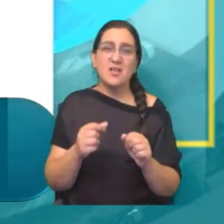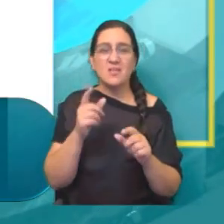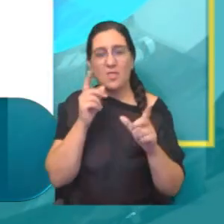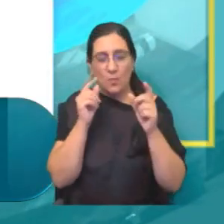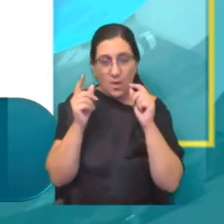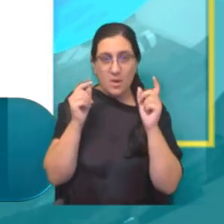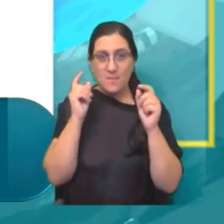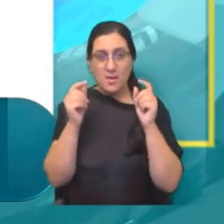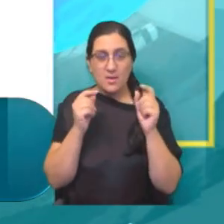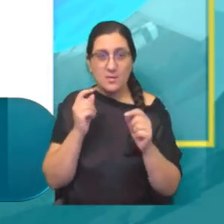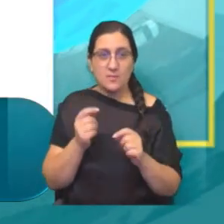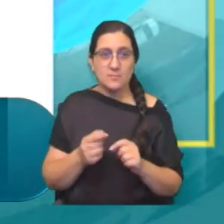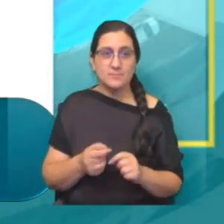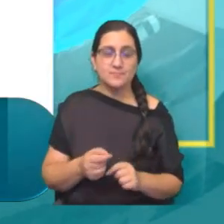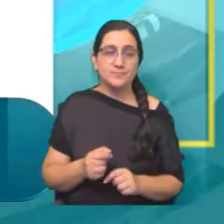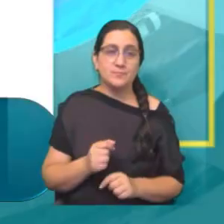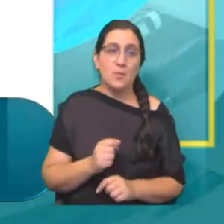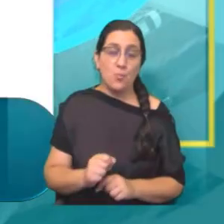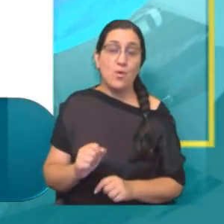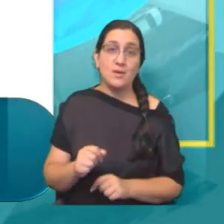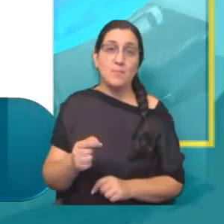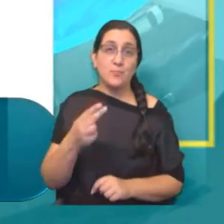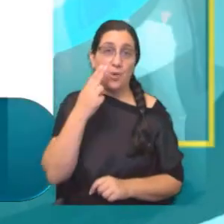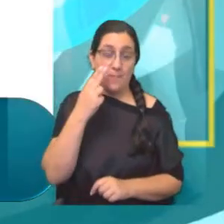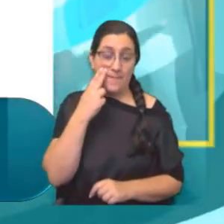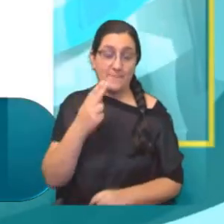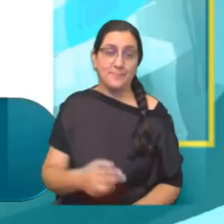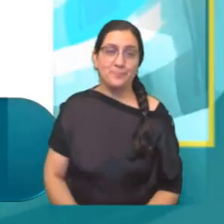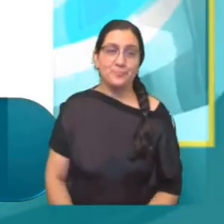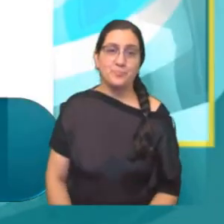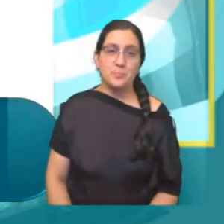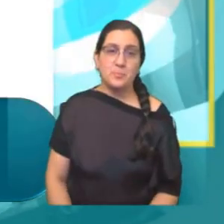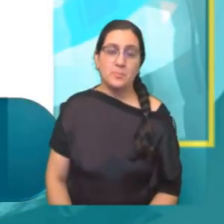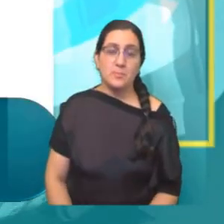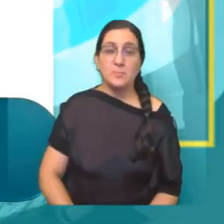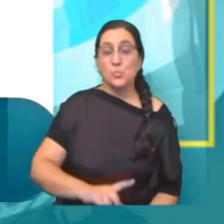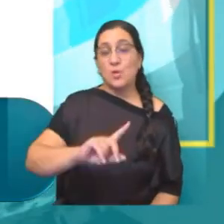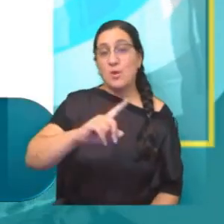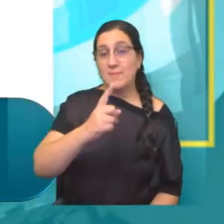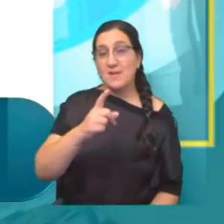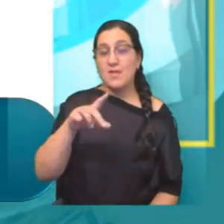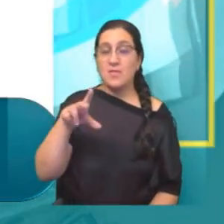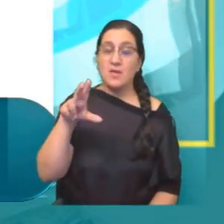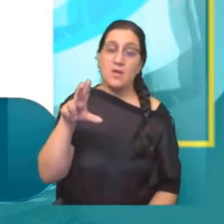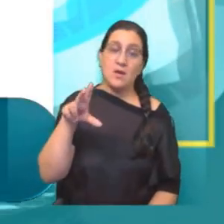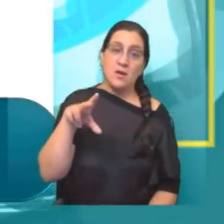esta o esta. Principalmente el adormecimiento la de garra principalmente, ese adormecimiento que normalmente,